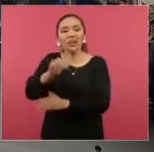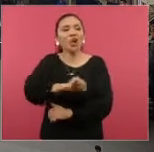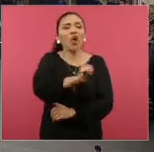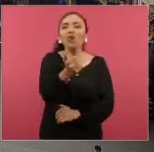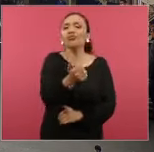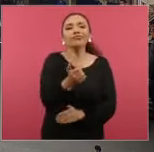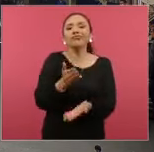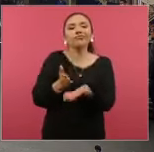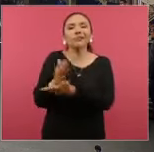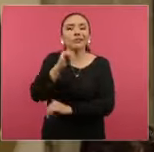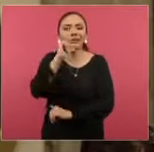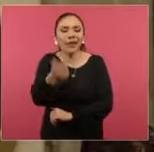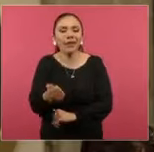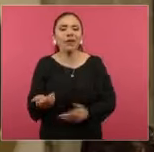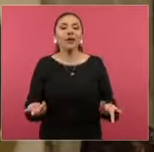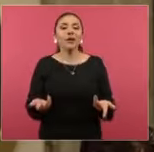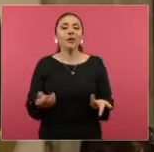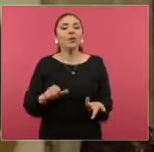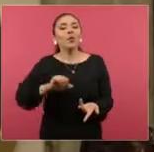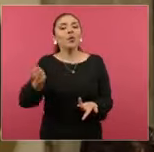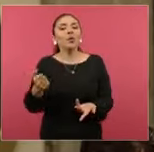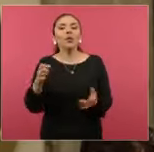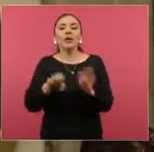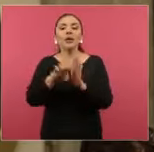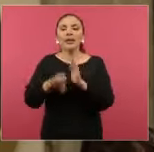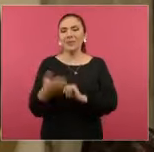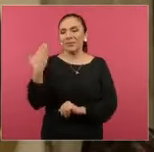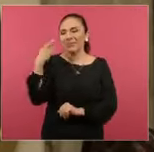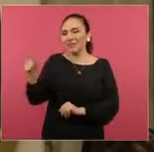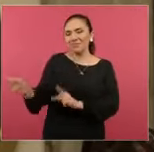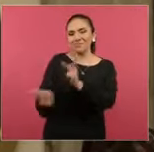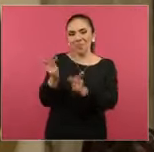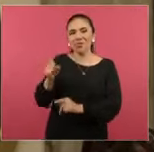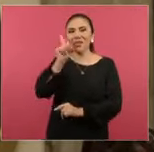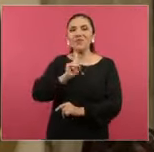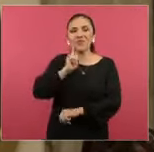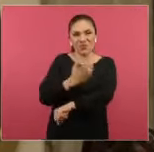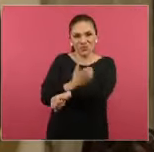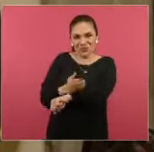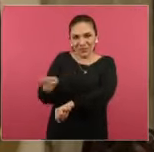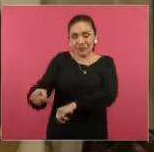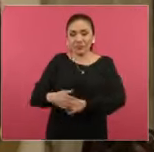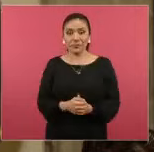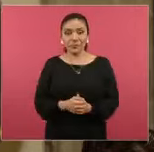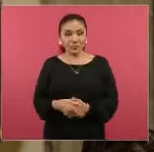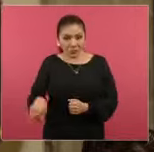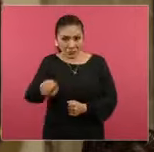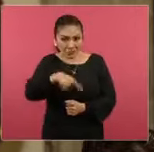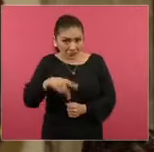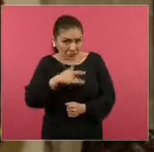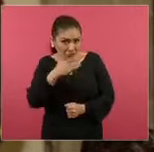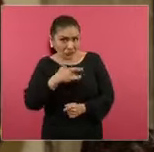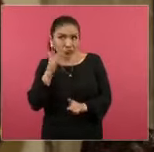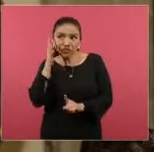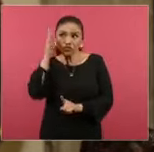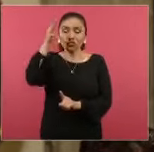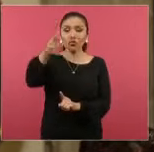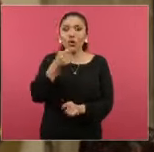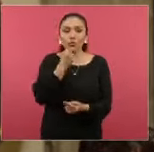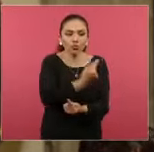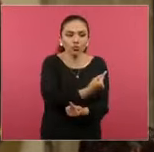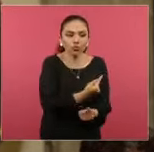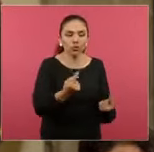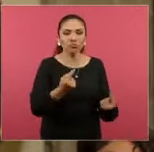quedaron, algo relacionado también con respecto a la pregunta de nuestra compañera. Vamos a ver en un futuro a niños